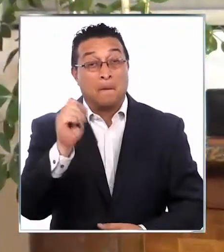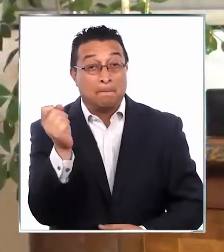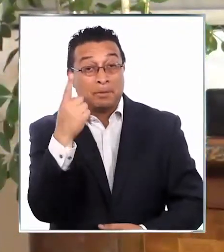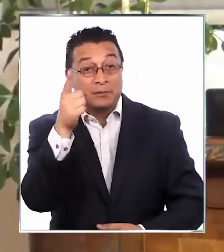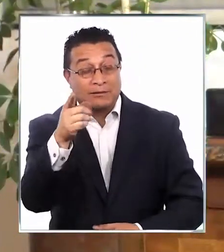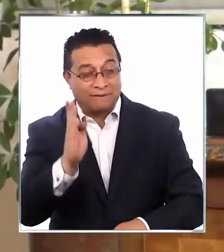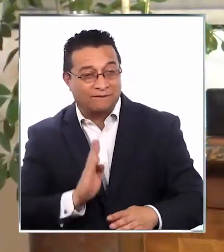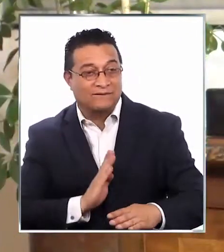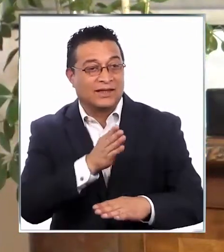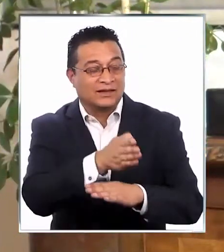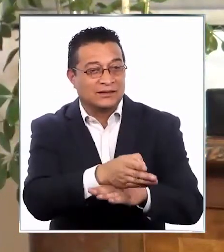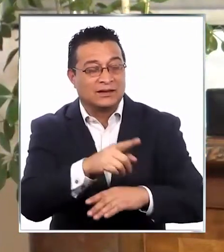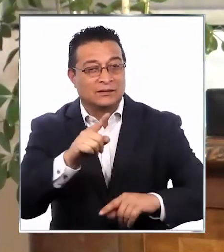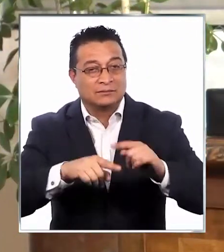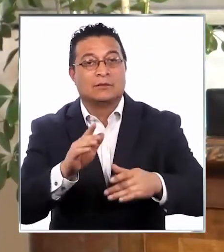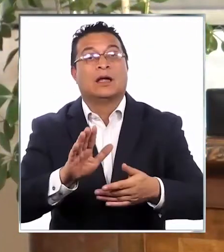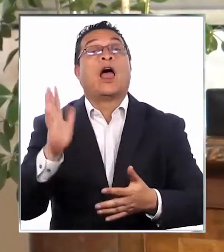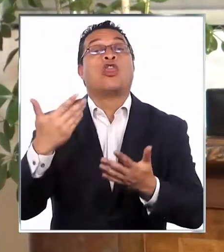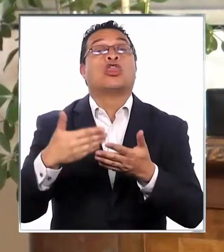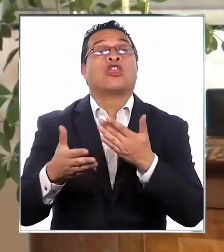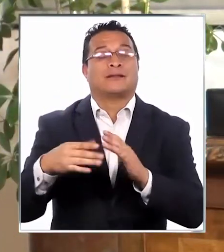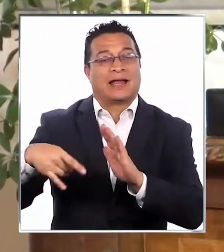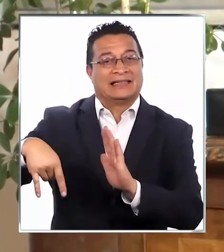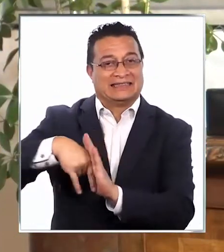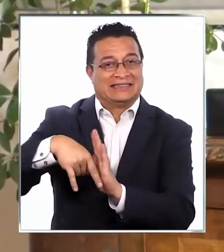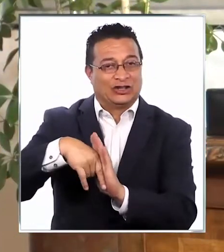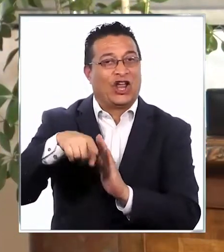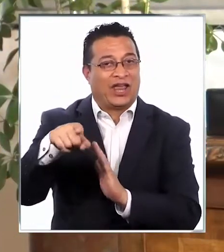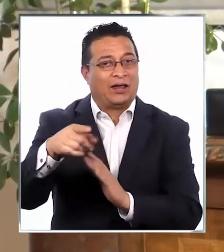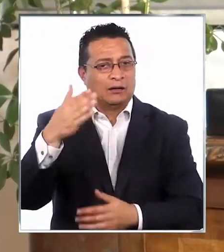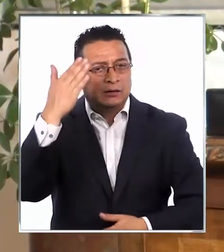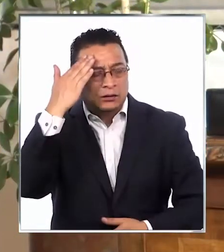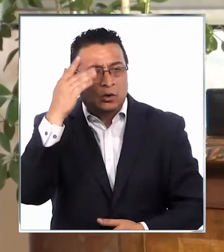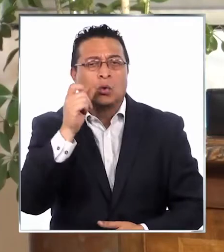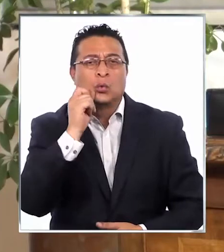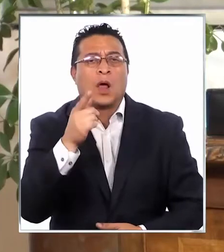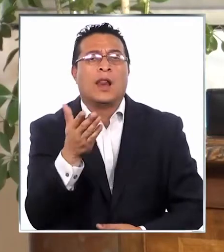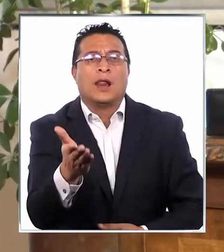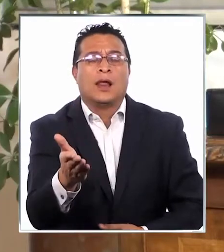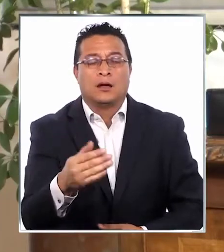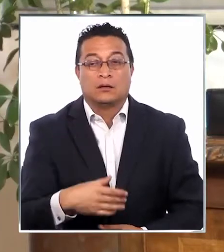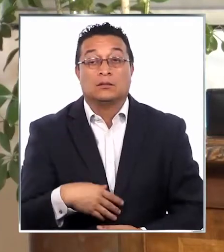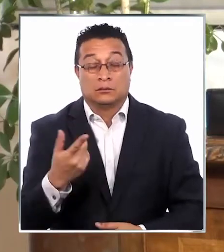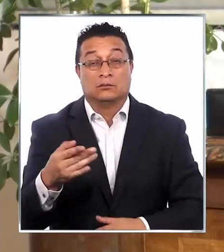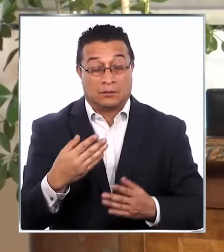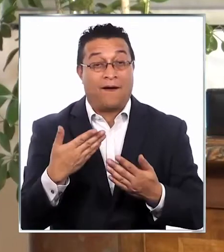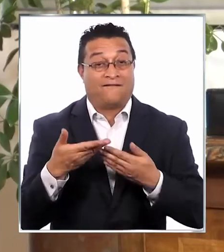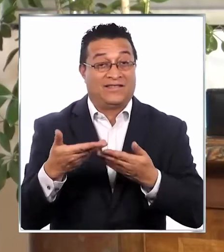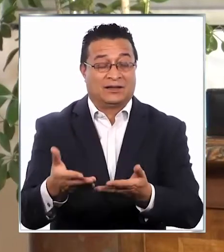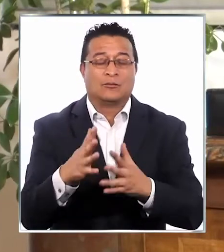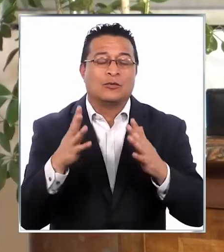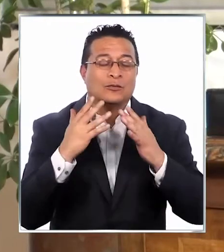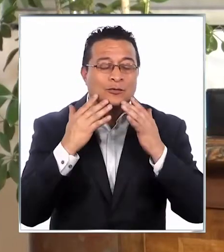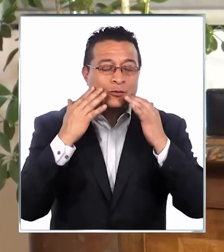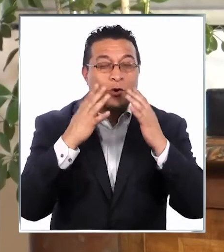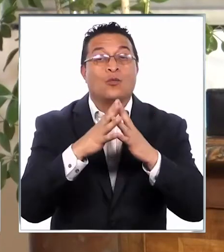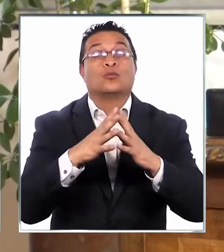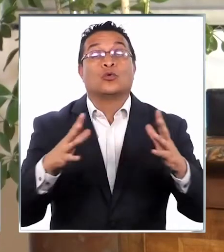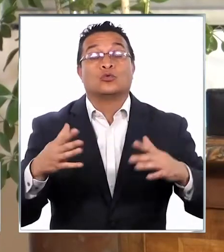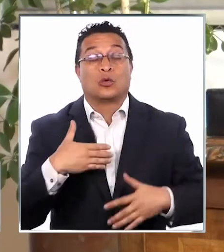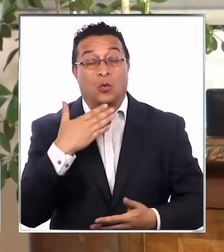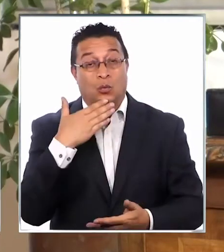una de sus primeras visitas a terreno fue a Chiloé. ¿Qué recuerda de esa visita? Bueno, fue una visita muy emocionante.